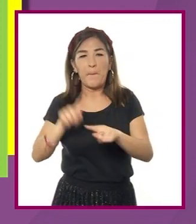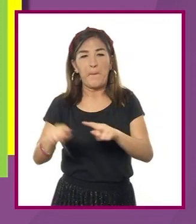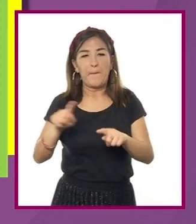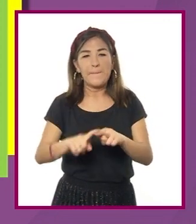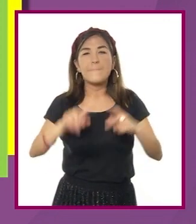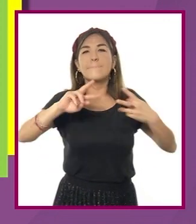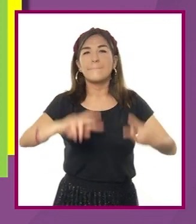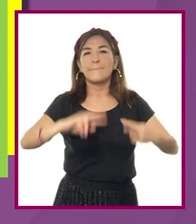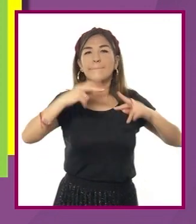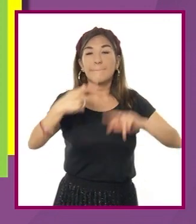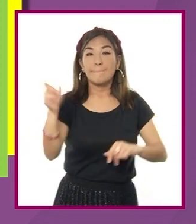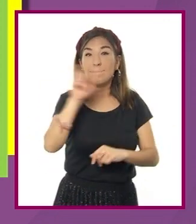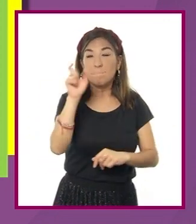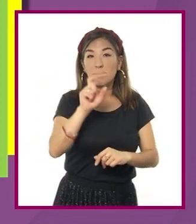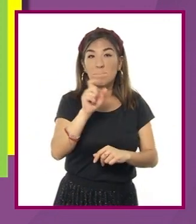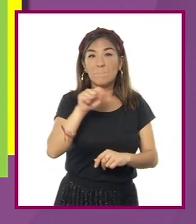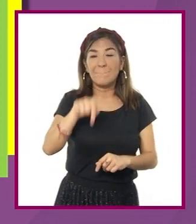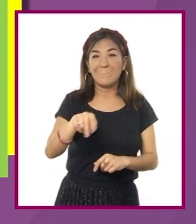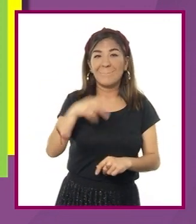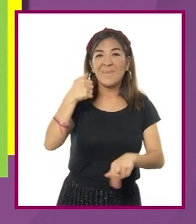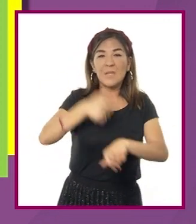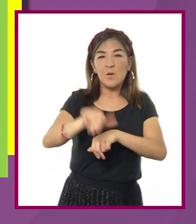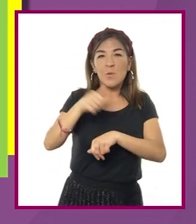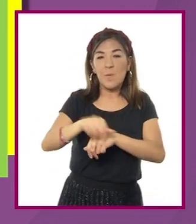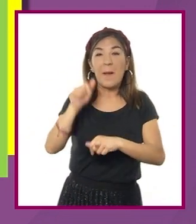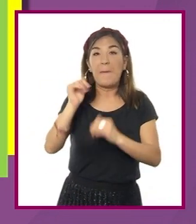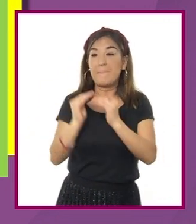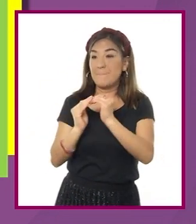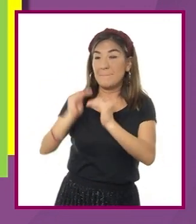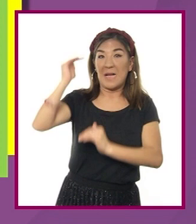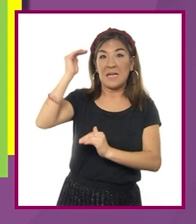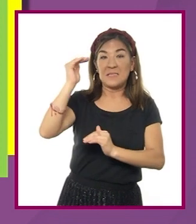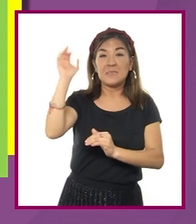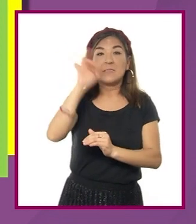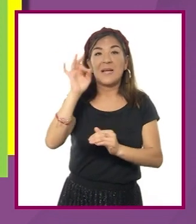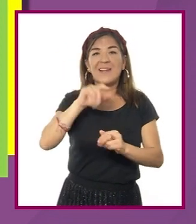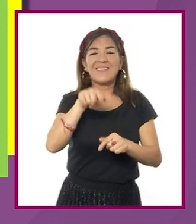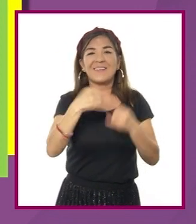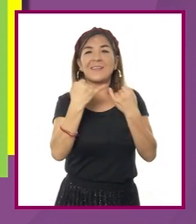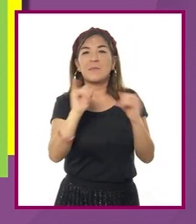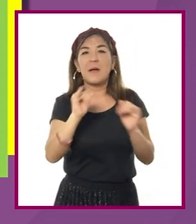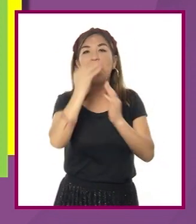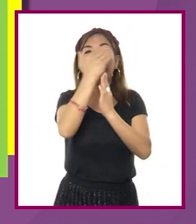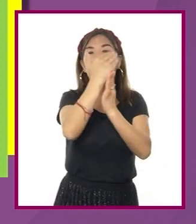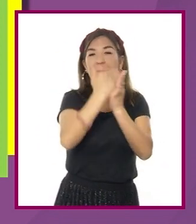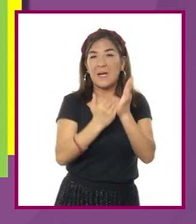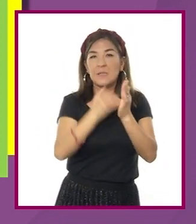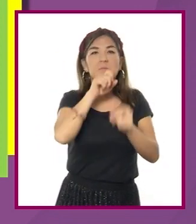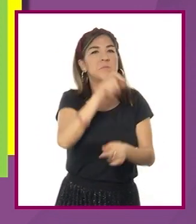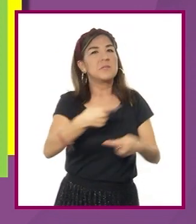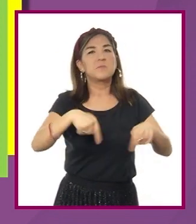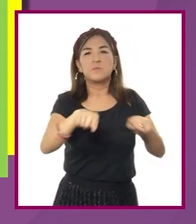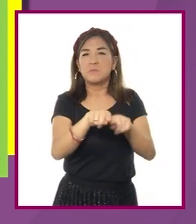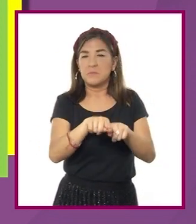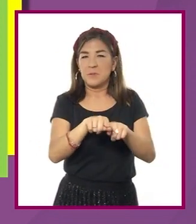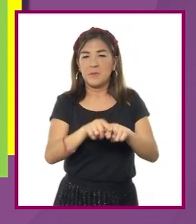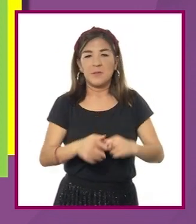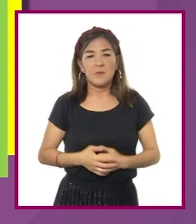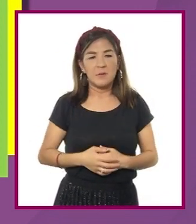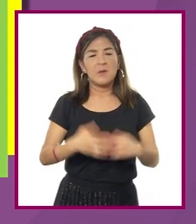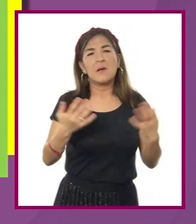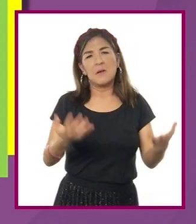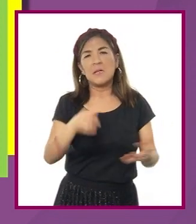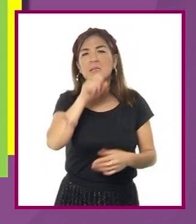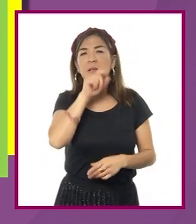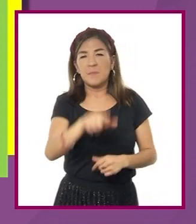proporcional inversa cuando la variable dependiente aumenta y la variable independiente disminuye en la misma proporción, o bien